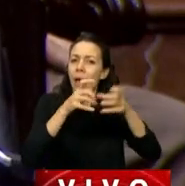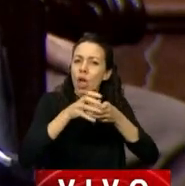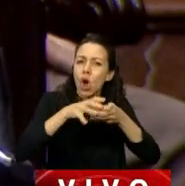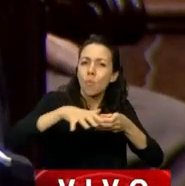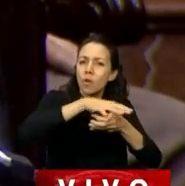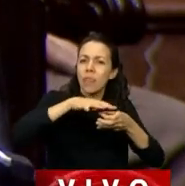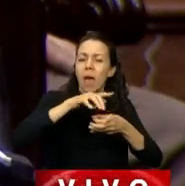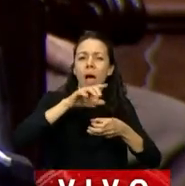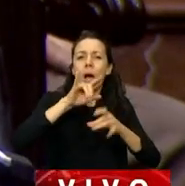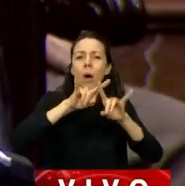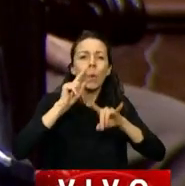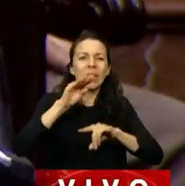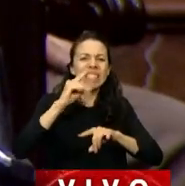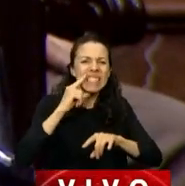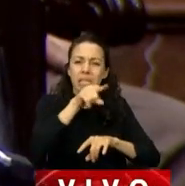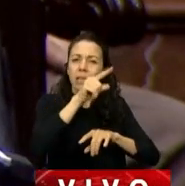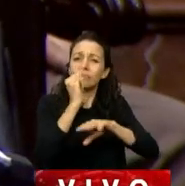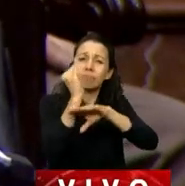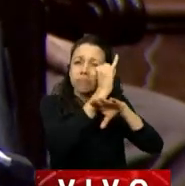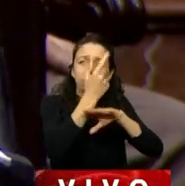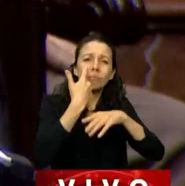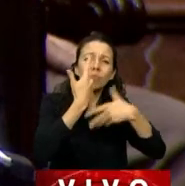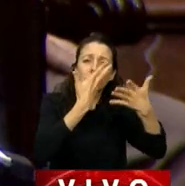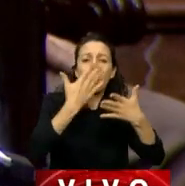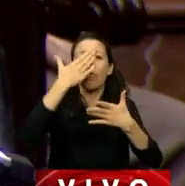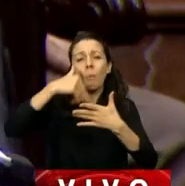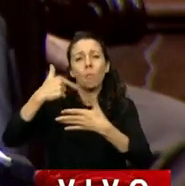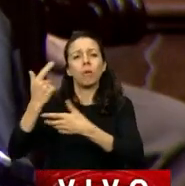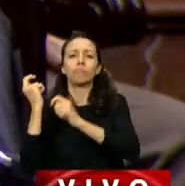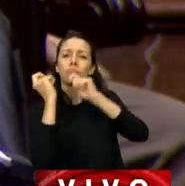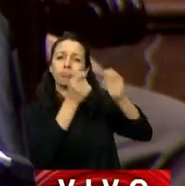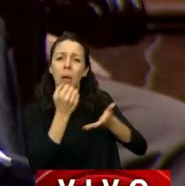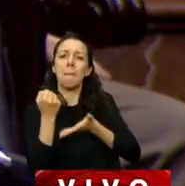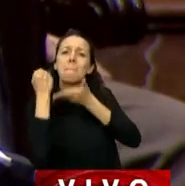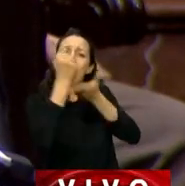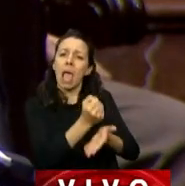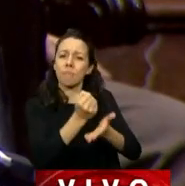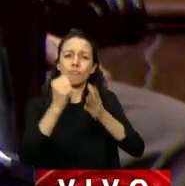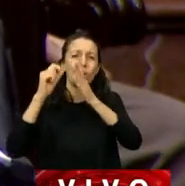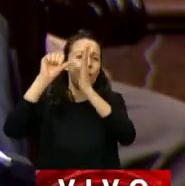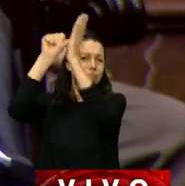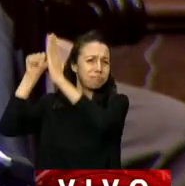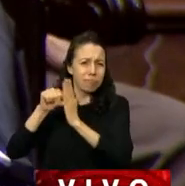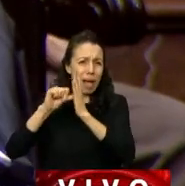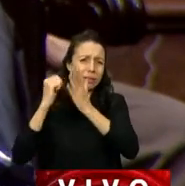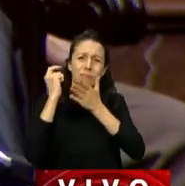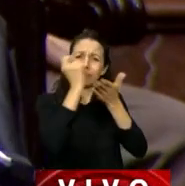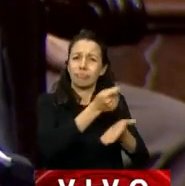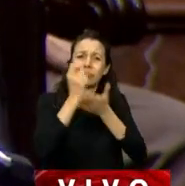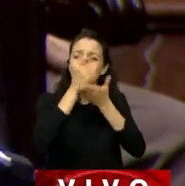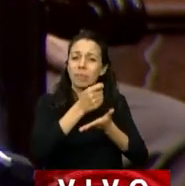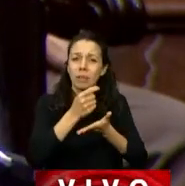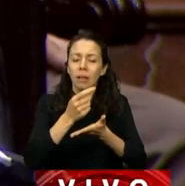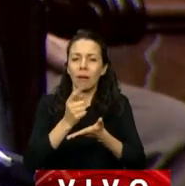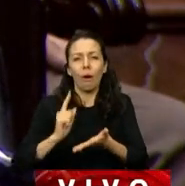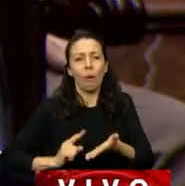con producciones que ganan después premios internacionales. Da orgullo cuando vemos que en los barrios populares más